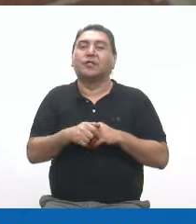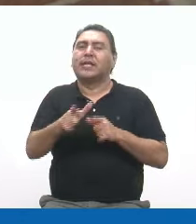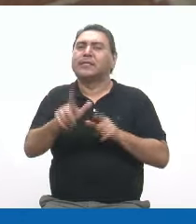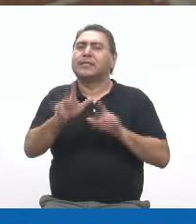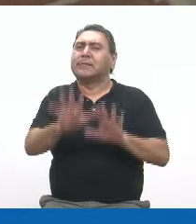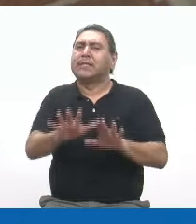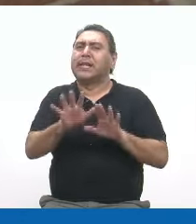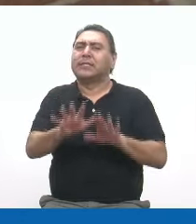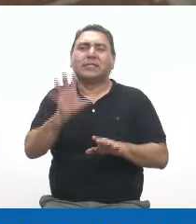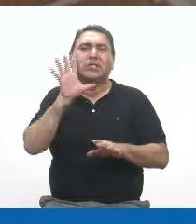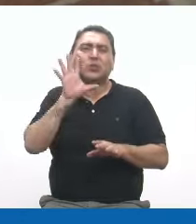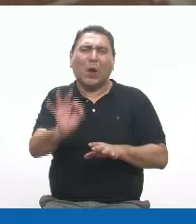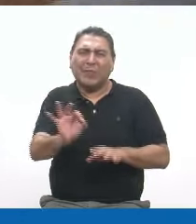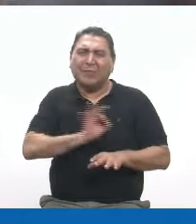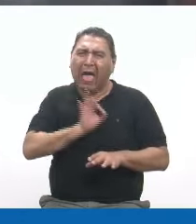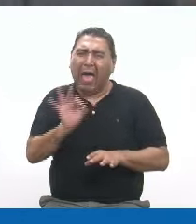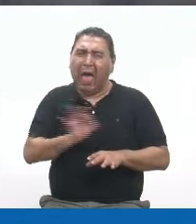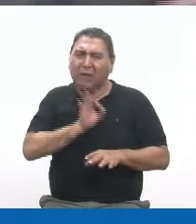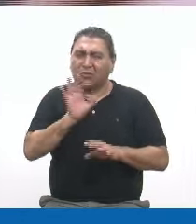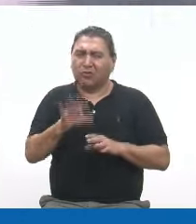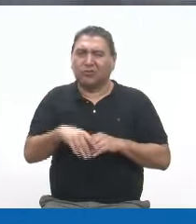hace 50 años